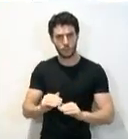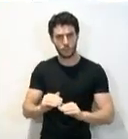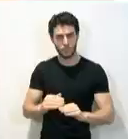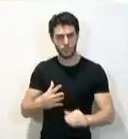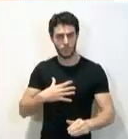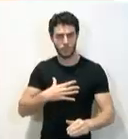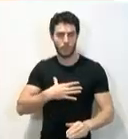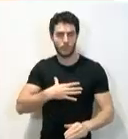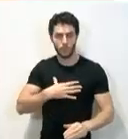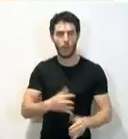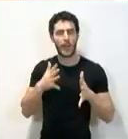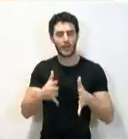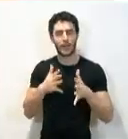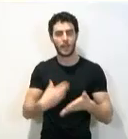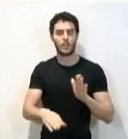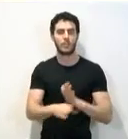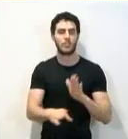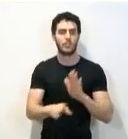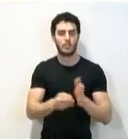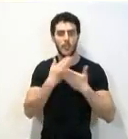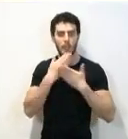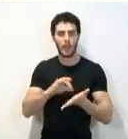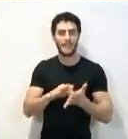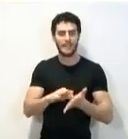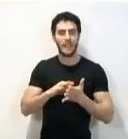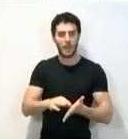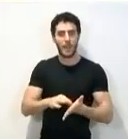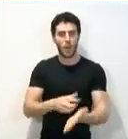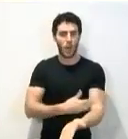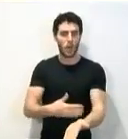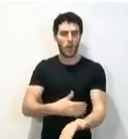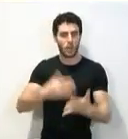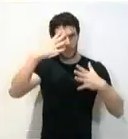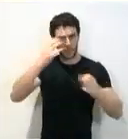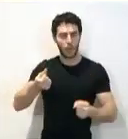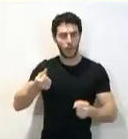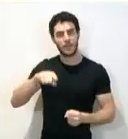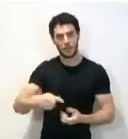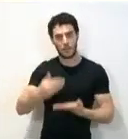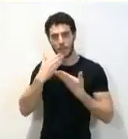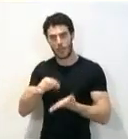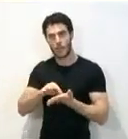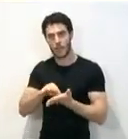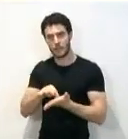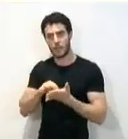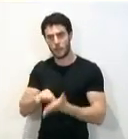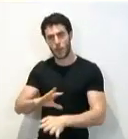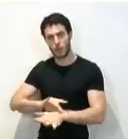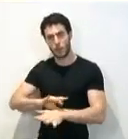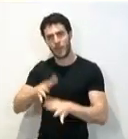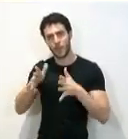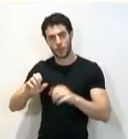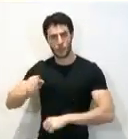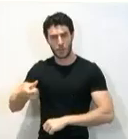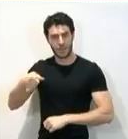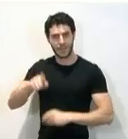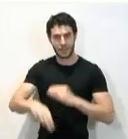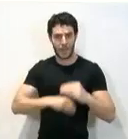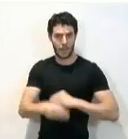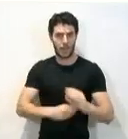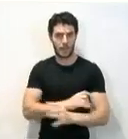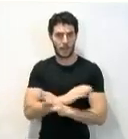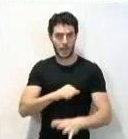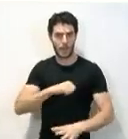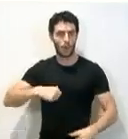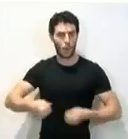ser atendidos de forma continuada por el servicio de hematología o ser atendidos por su médico de atención primaria. y realizar, desde luego, el